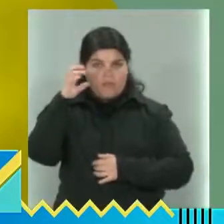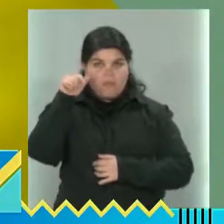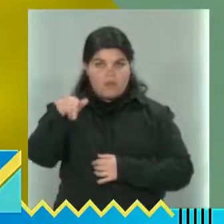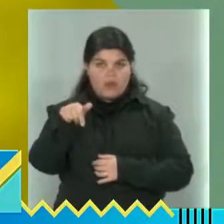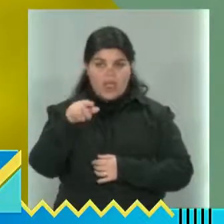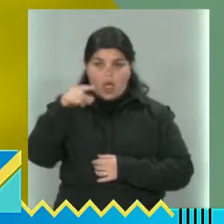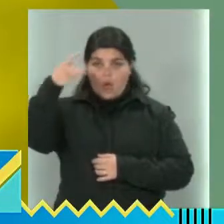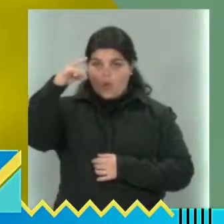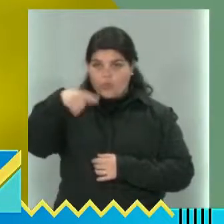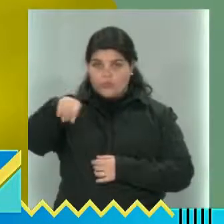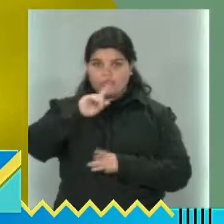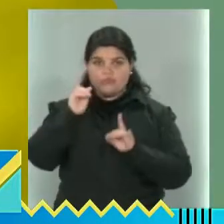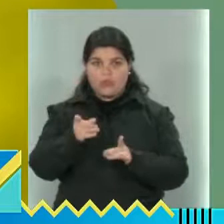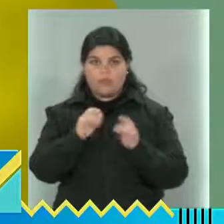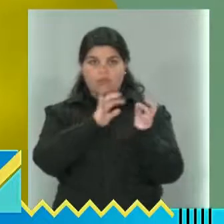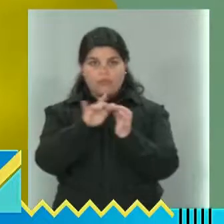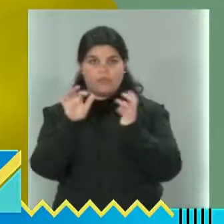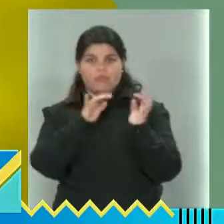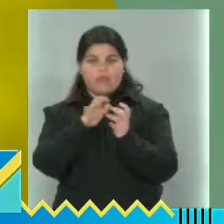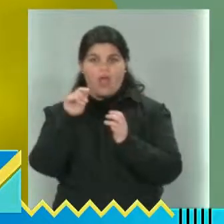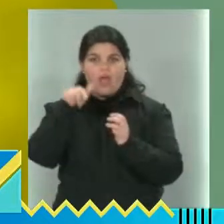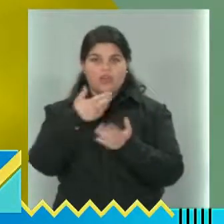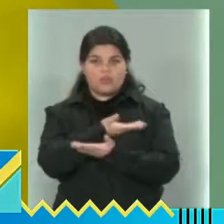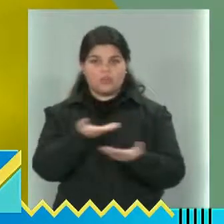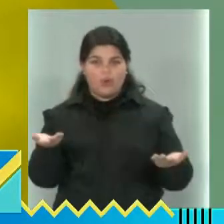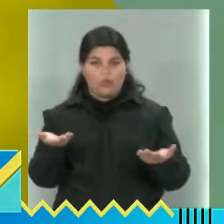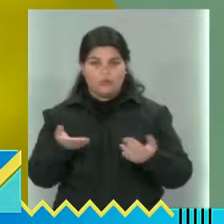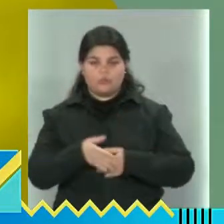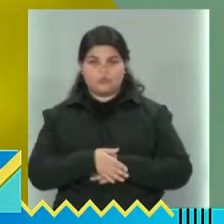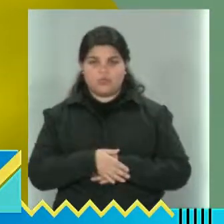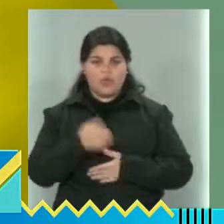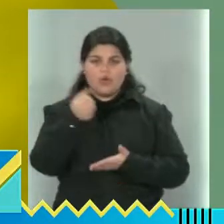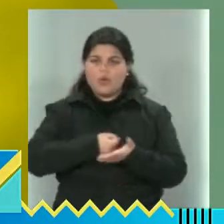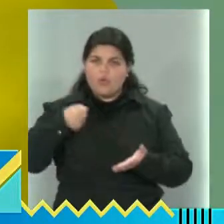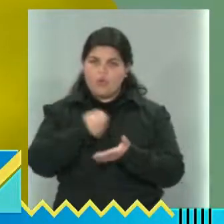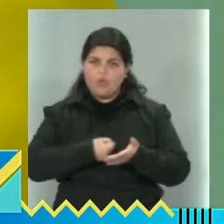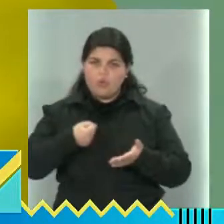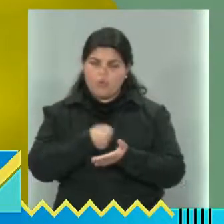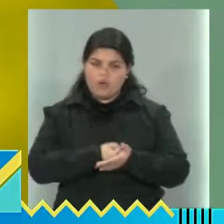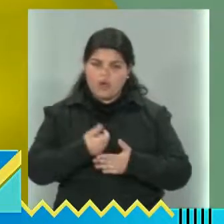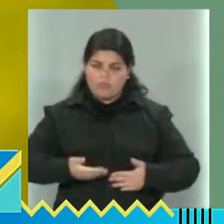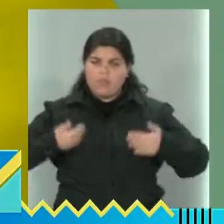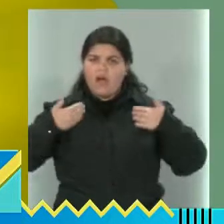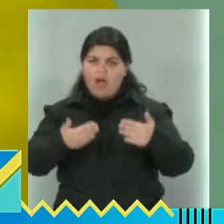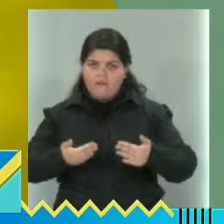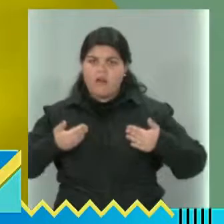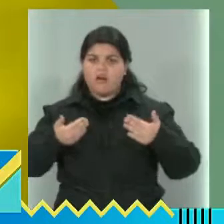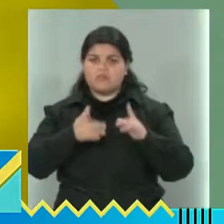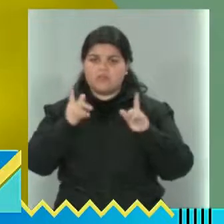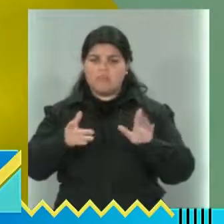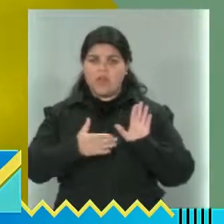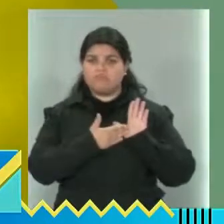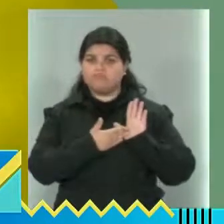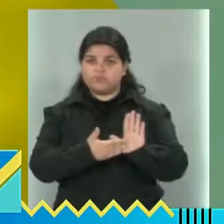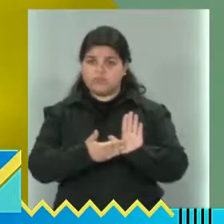poner en el debate y en la mesa distintos parecidos a todos aquellos que hacen un esfuerzo enorme para llevar adelante y para representarnos, no